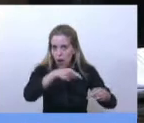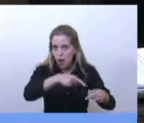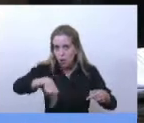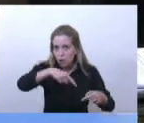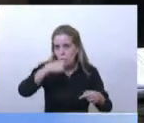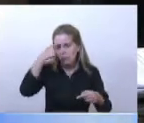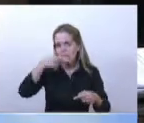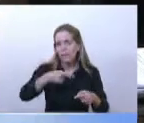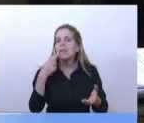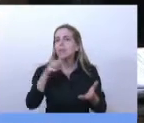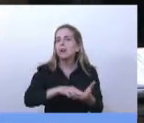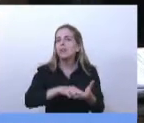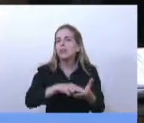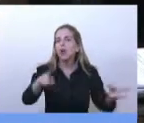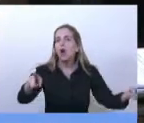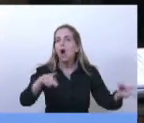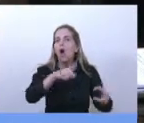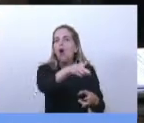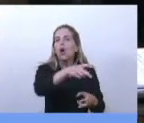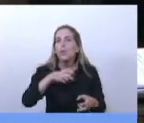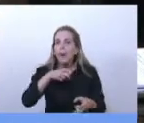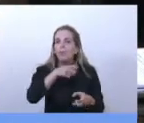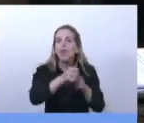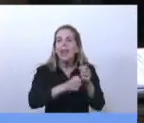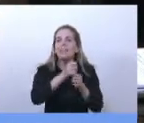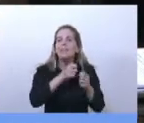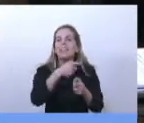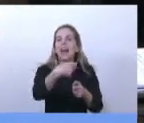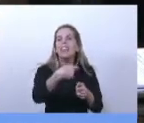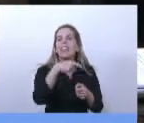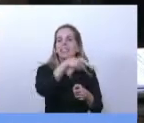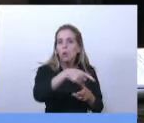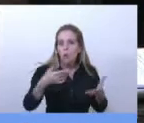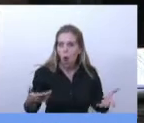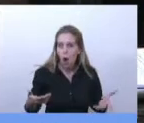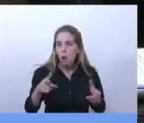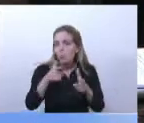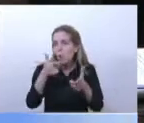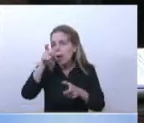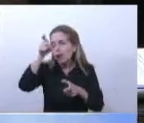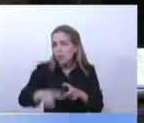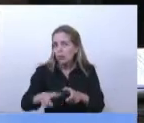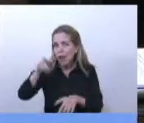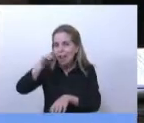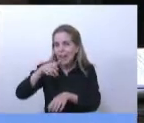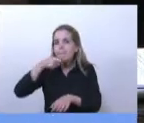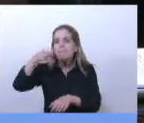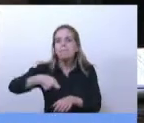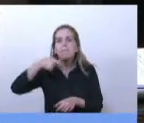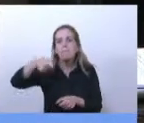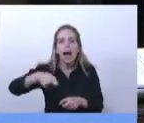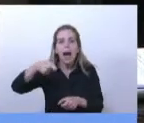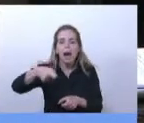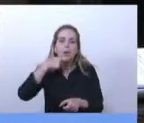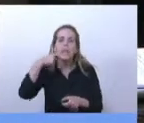aseguradoras no fue modificamos patrones de consumo porque ningún asegurado ningún argentino que paga un